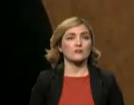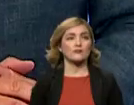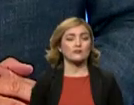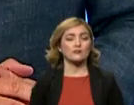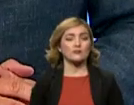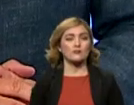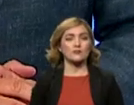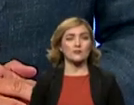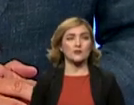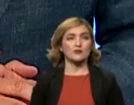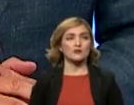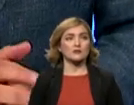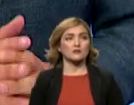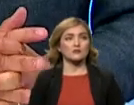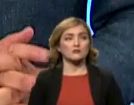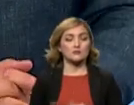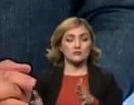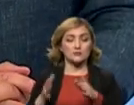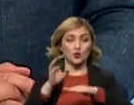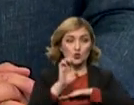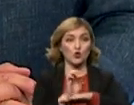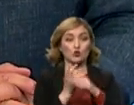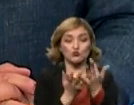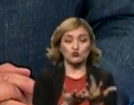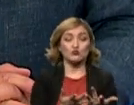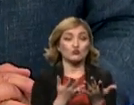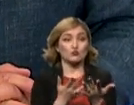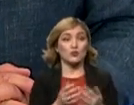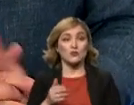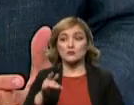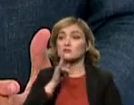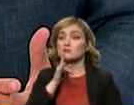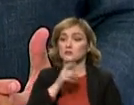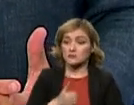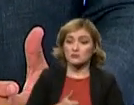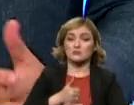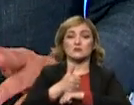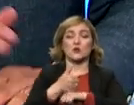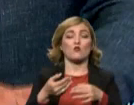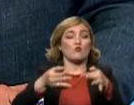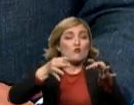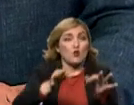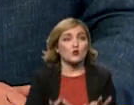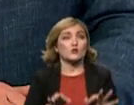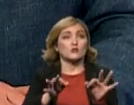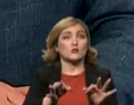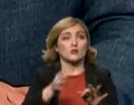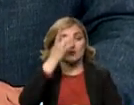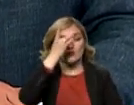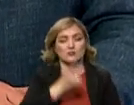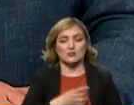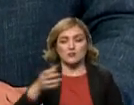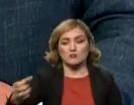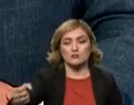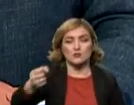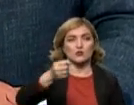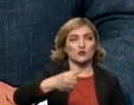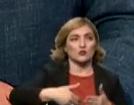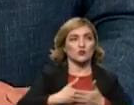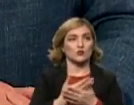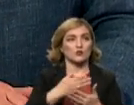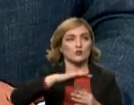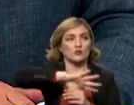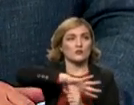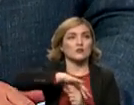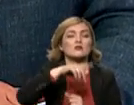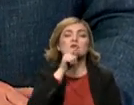horas. Y a propósito, el Ecuador está a la espera del beneplácito de Estados Unidos para formalizar la designación del nuevo embajador,